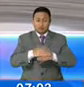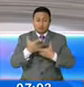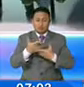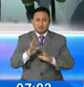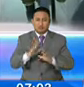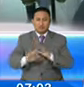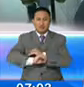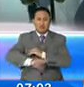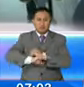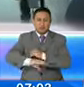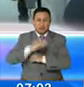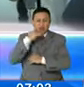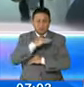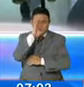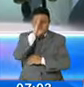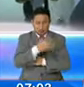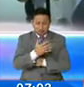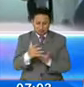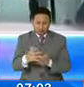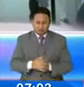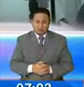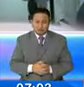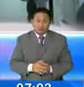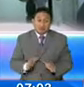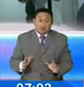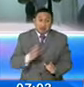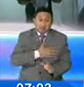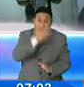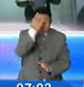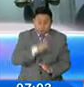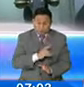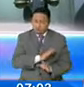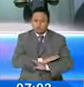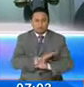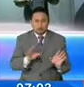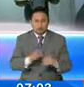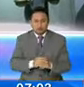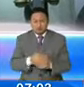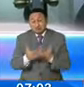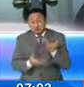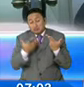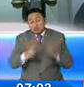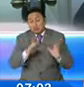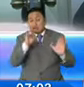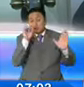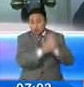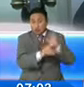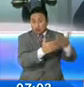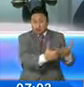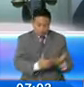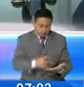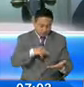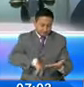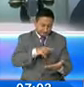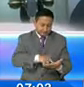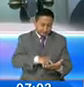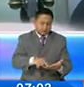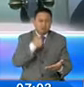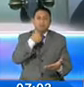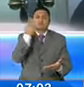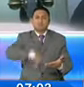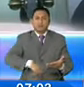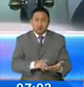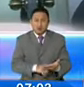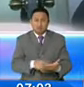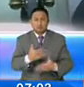sucia. Nosotros no podemos determinar si es una campaña sucia o no, sino simplemente si es que existe una denuncia, ver cuál es el contenido de la denuncia y